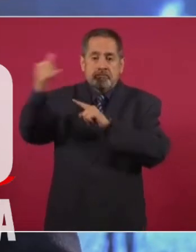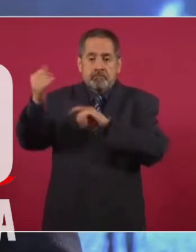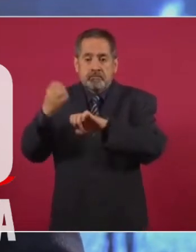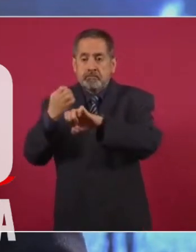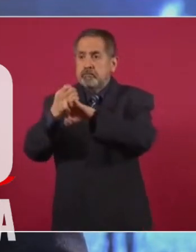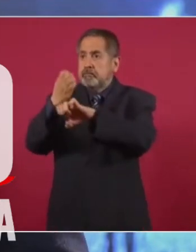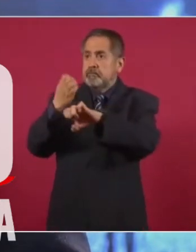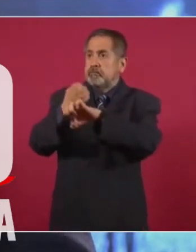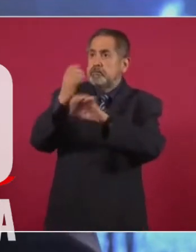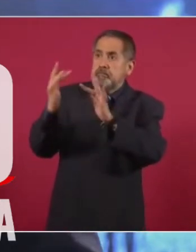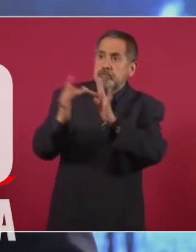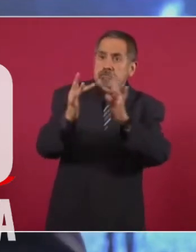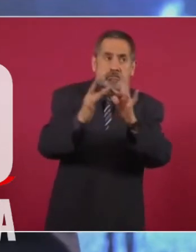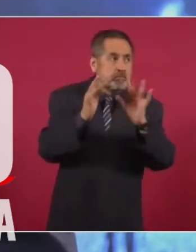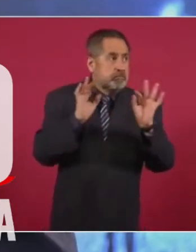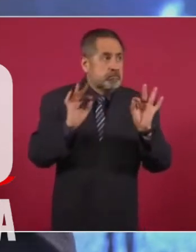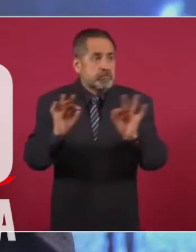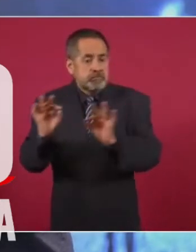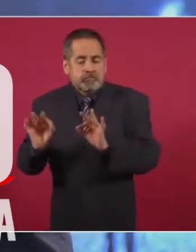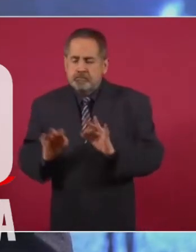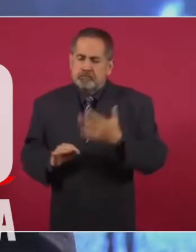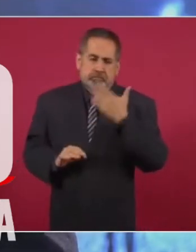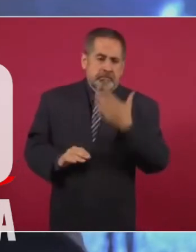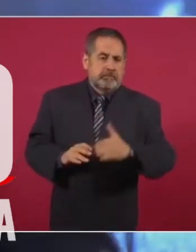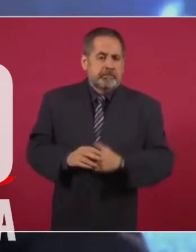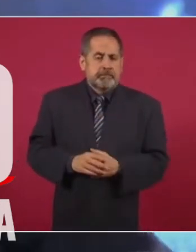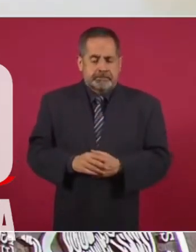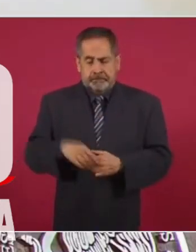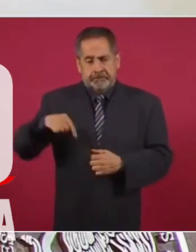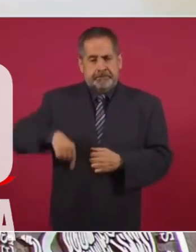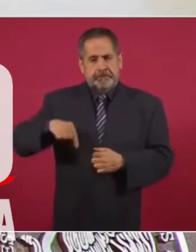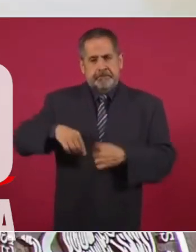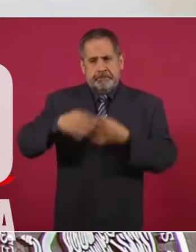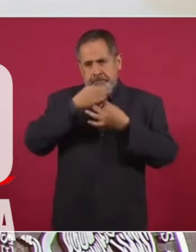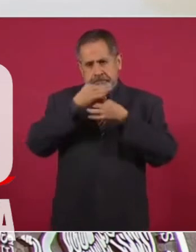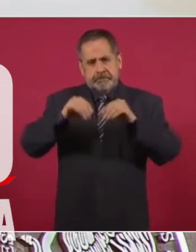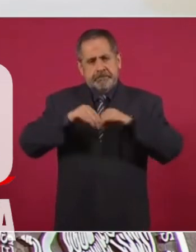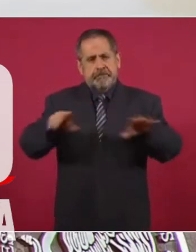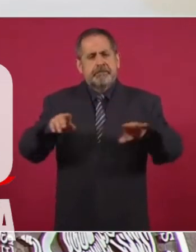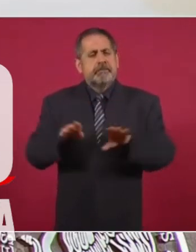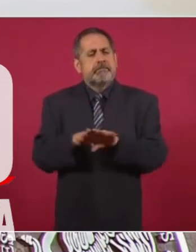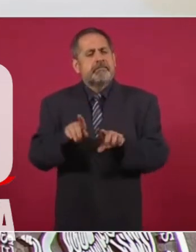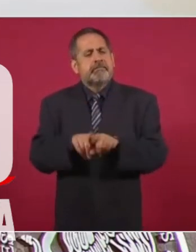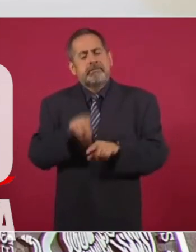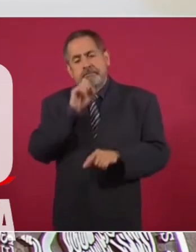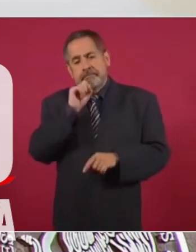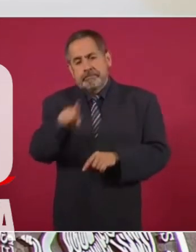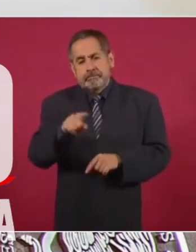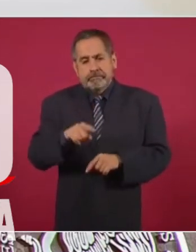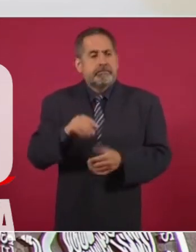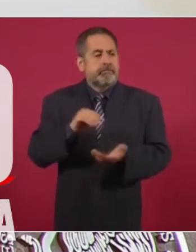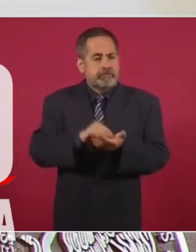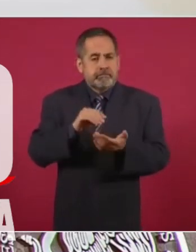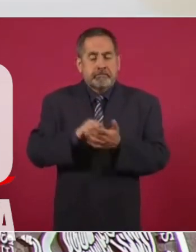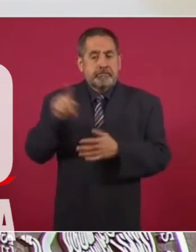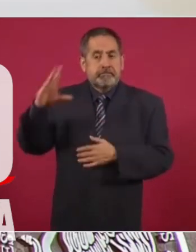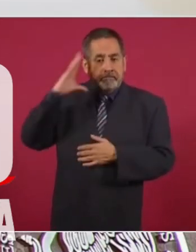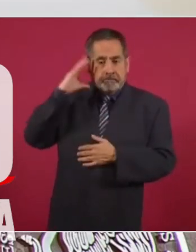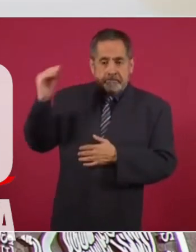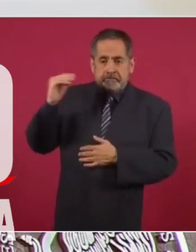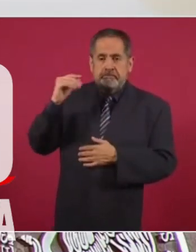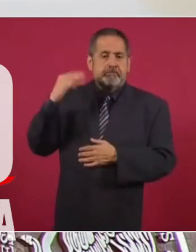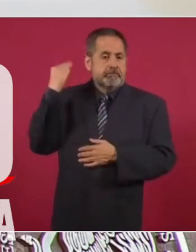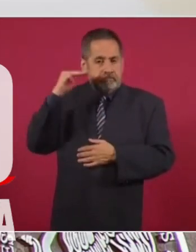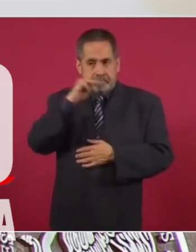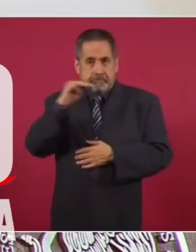las instituciones como se reportó ya también aquí continuamos con la evaluación de daños en Colima y en